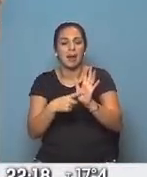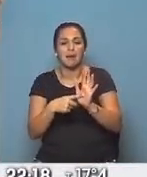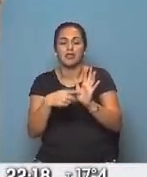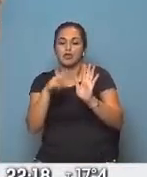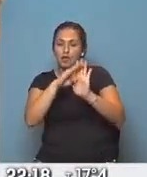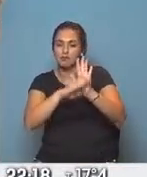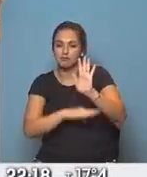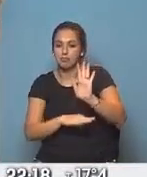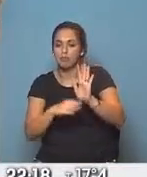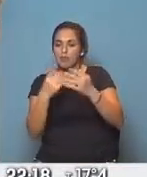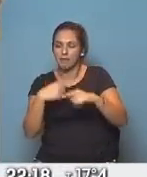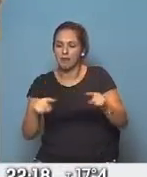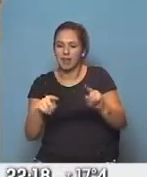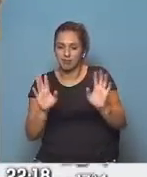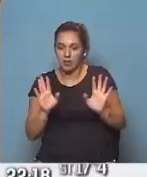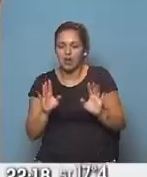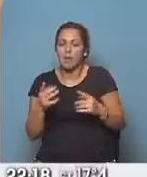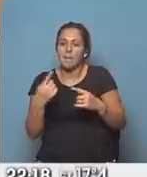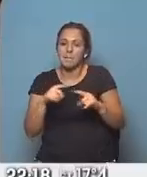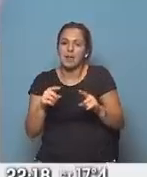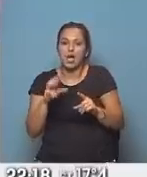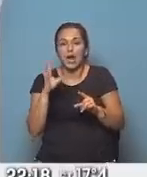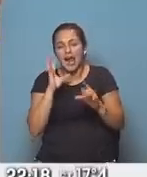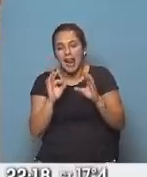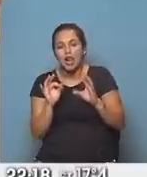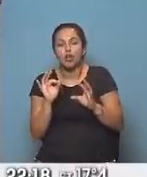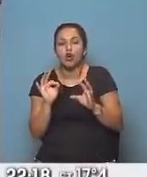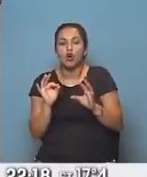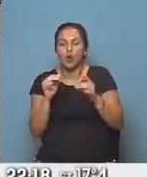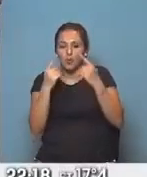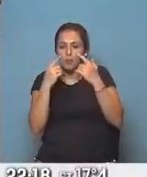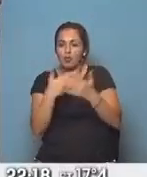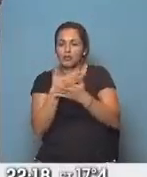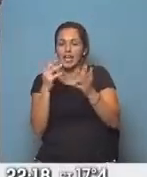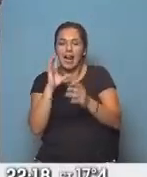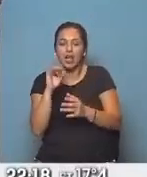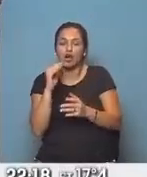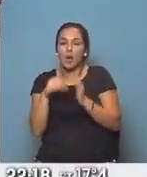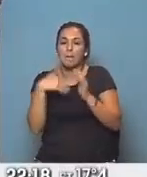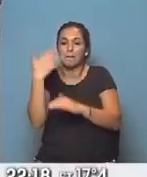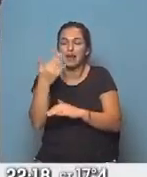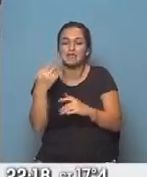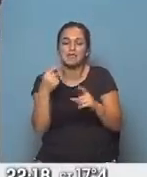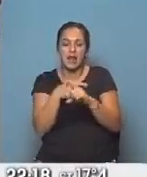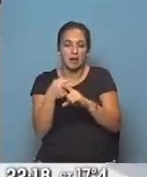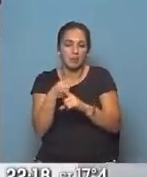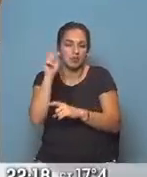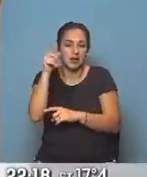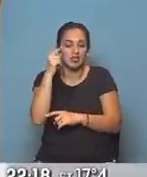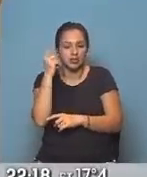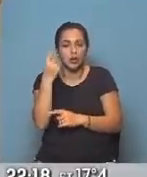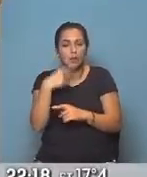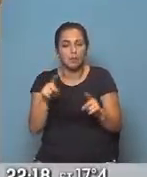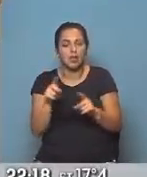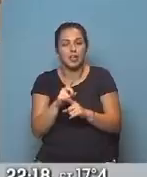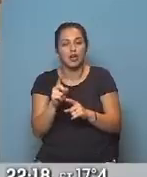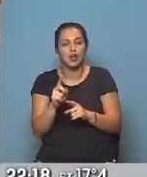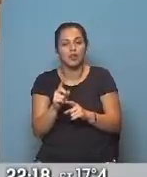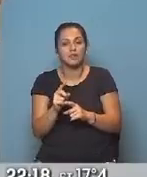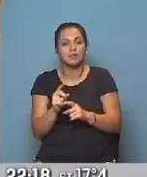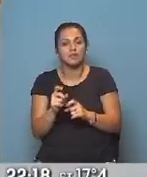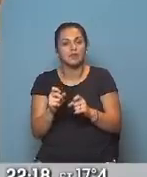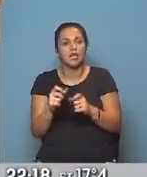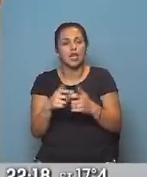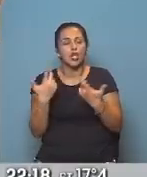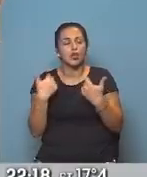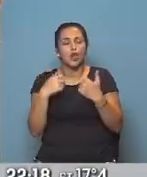reglas y demás que le dan por ahí una previsibilidad mayor a la política china y demás. Ya vimos que reformó la Constitución. Y menos preponderancia a la figura, tal vez.